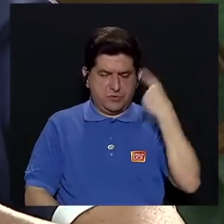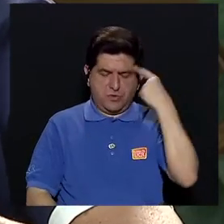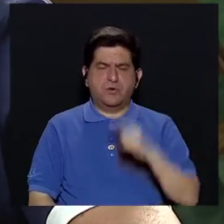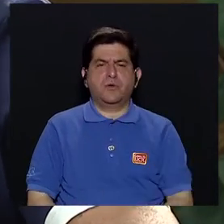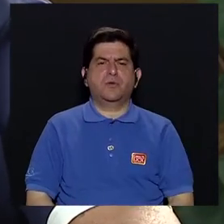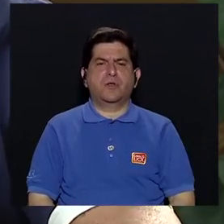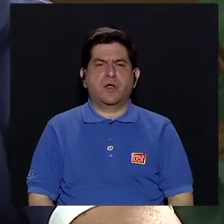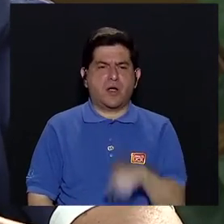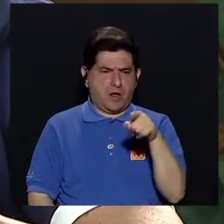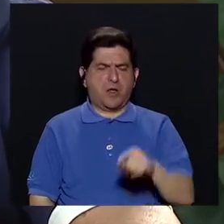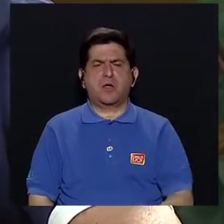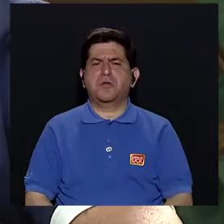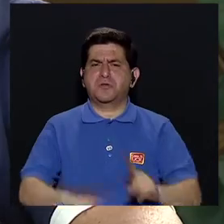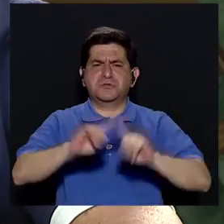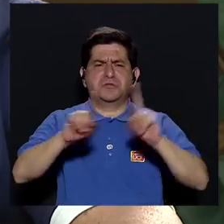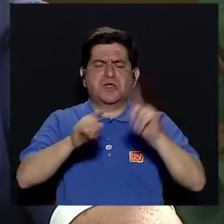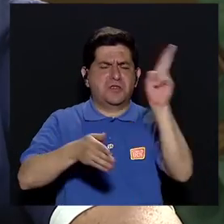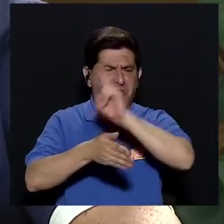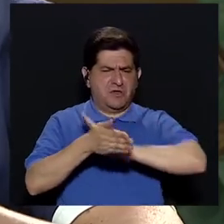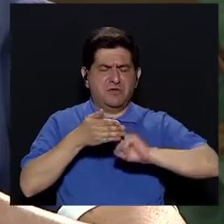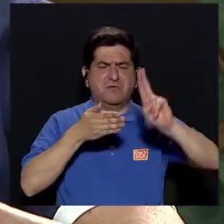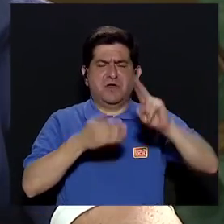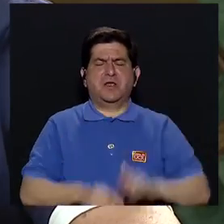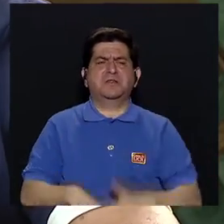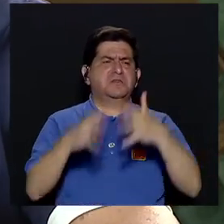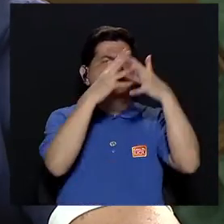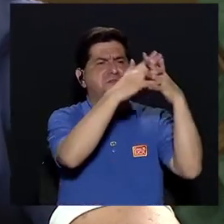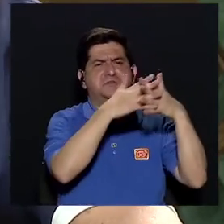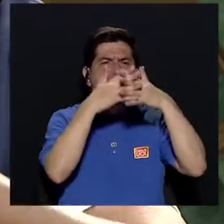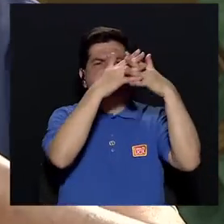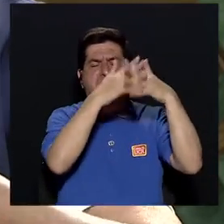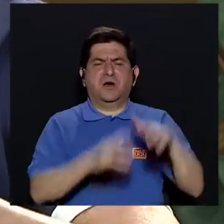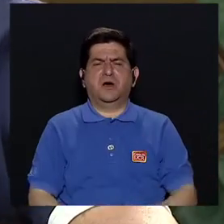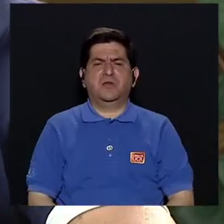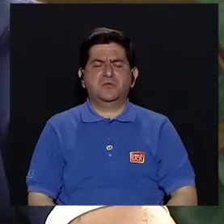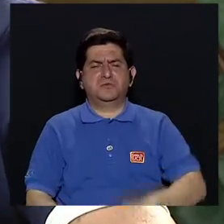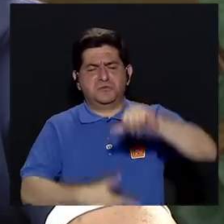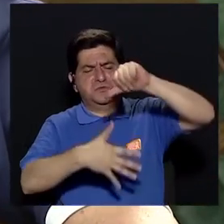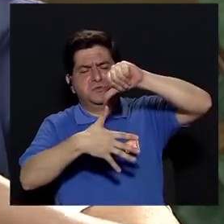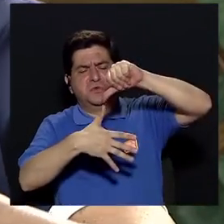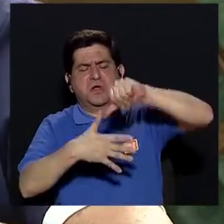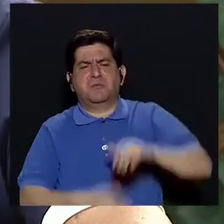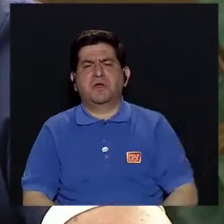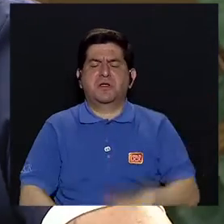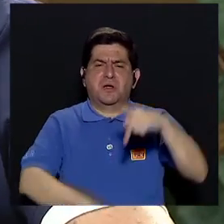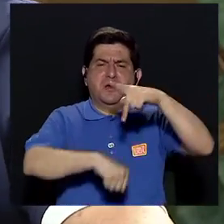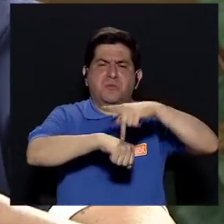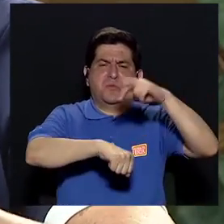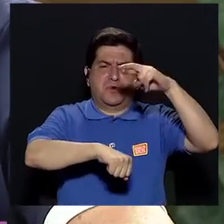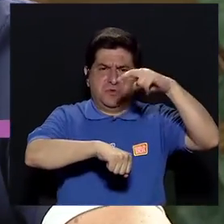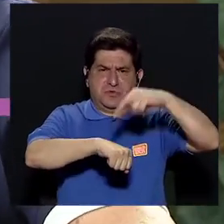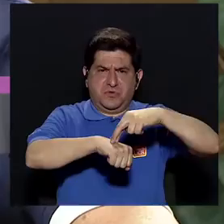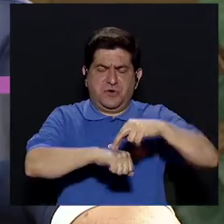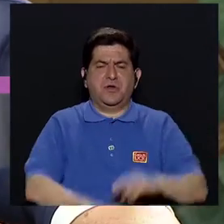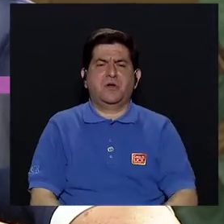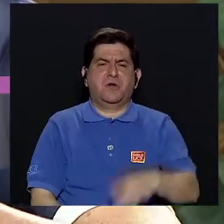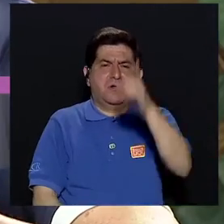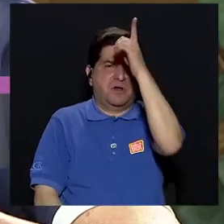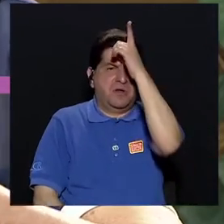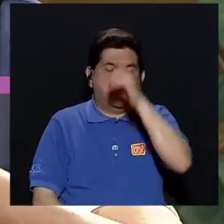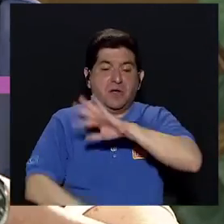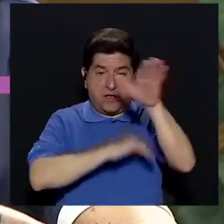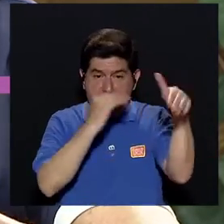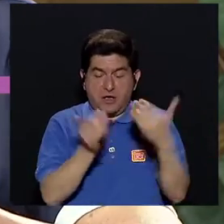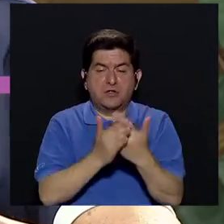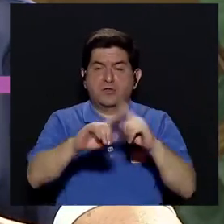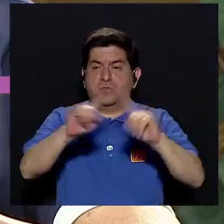maxilofacial de muchísimas universidades en los Estados Unidos, en Sudamérica, en Puerto Rico, en Alemania, y